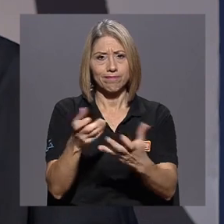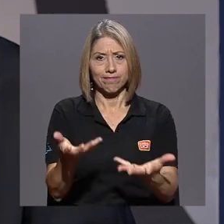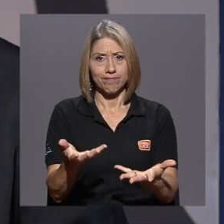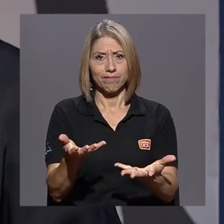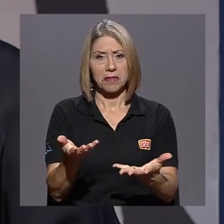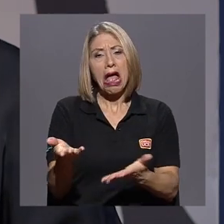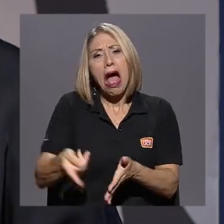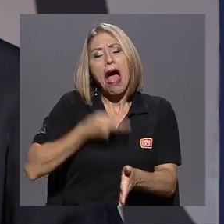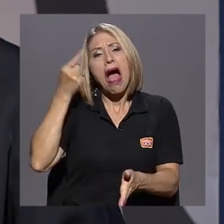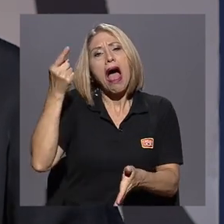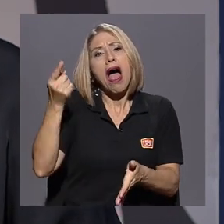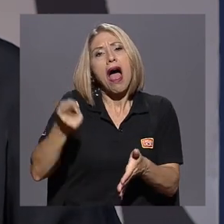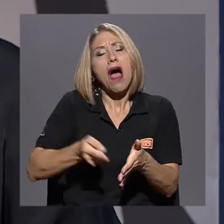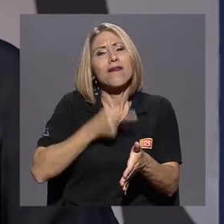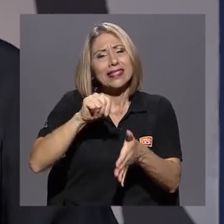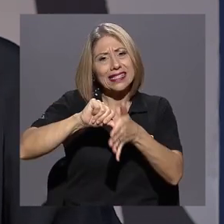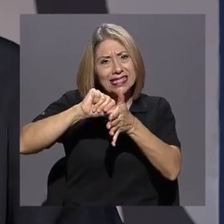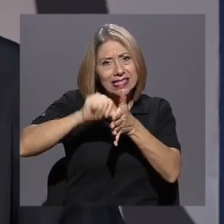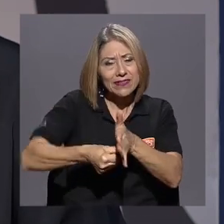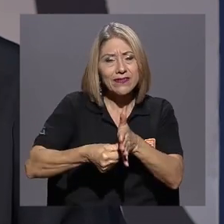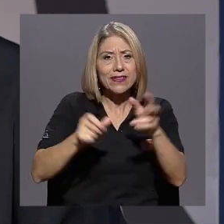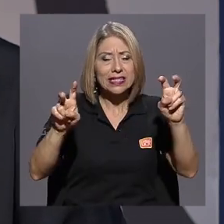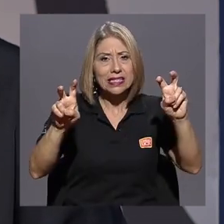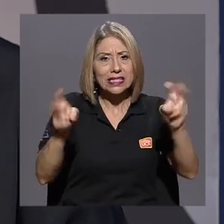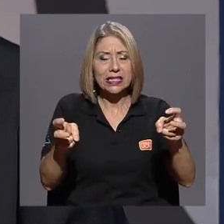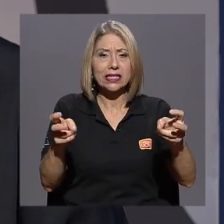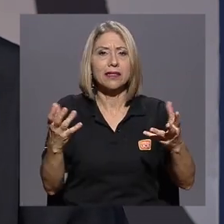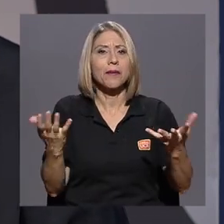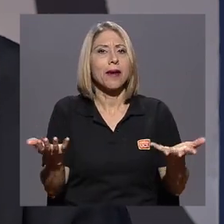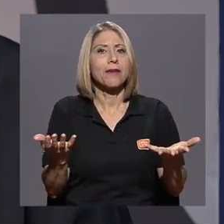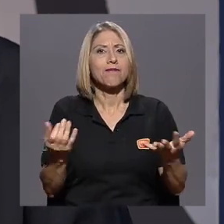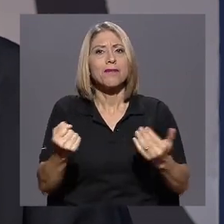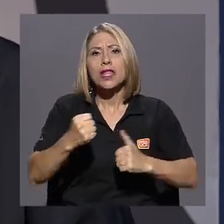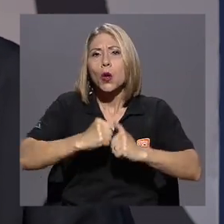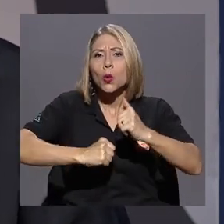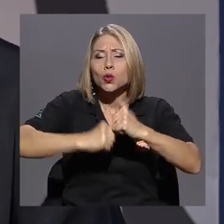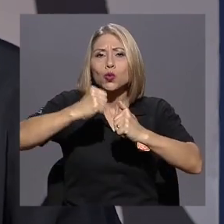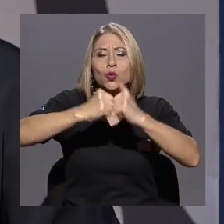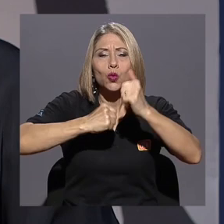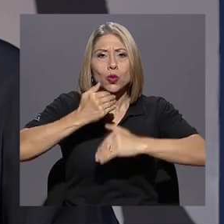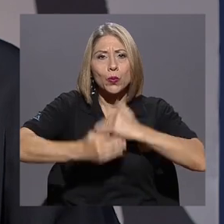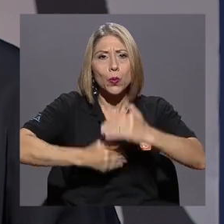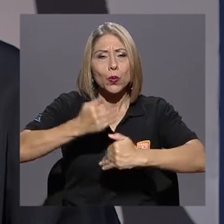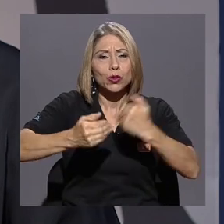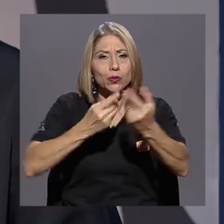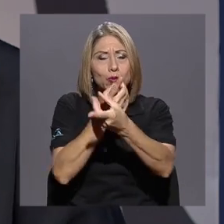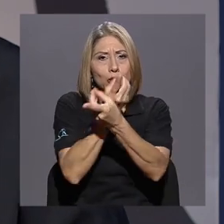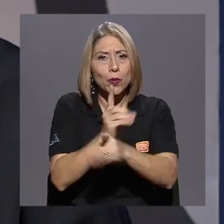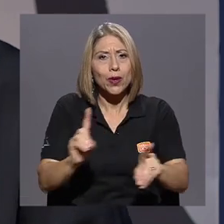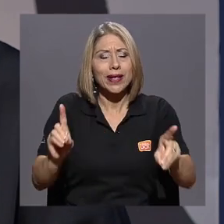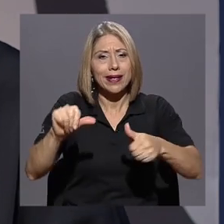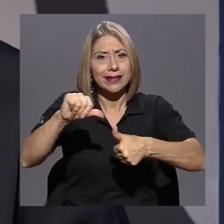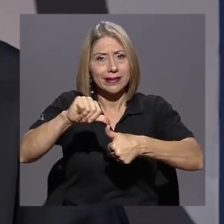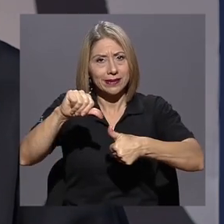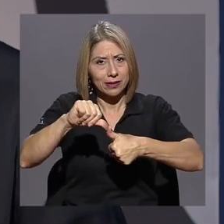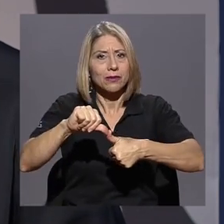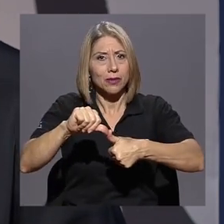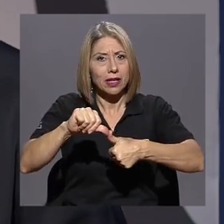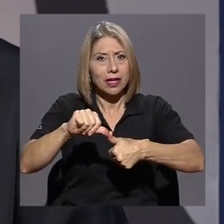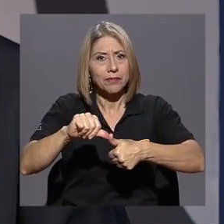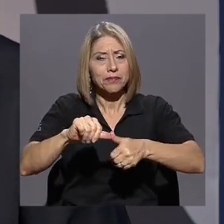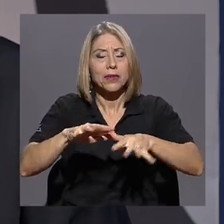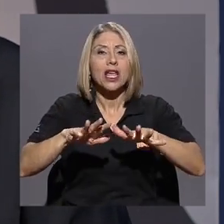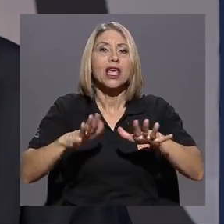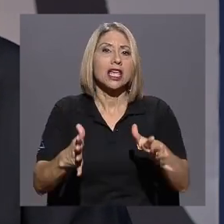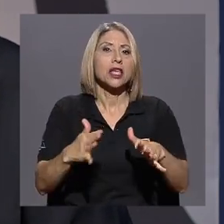en algunos momentos ha tenido un énfasis en el tema, por ejemplo, de la construcción de los procesos democráticos en Centroamérica, en la